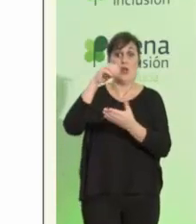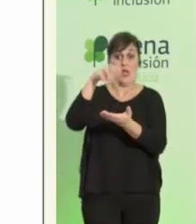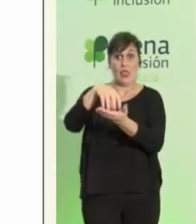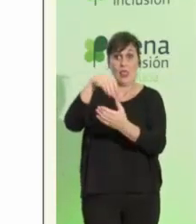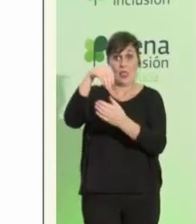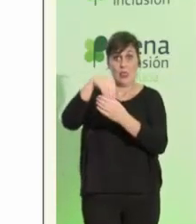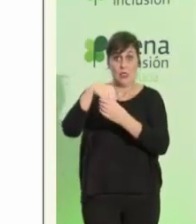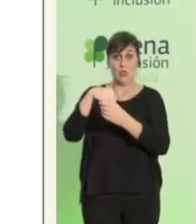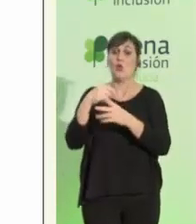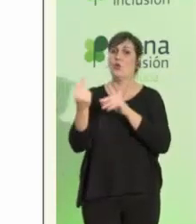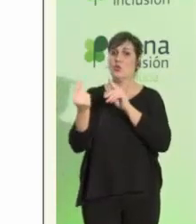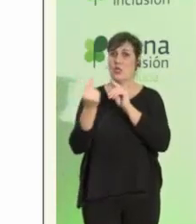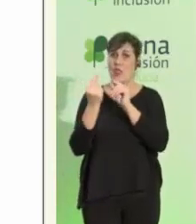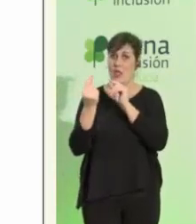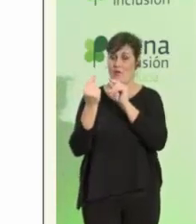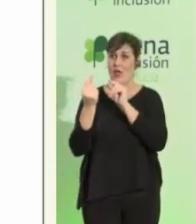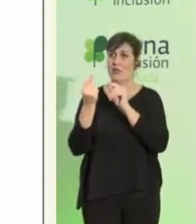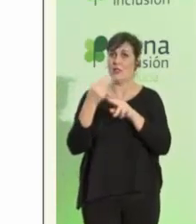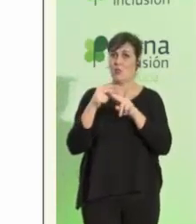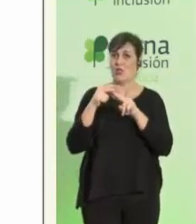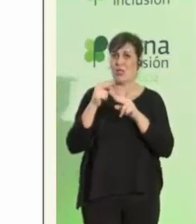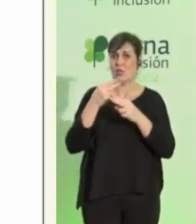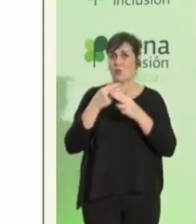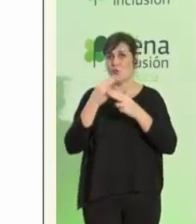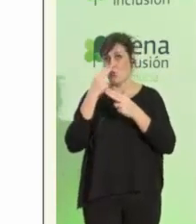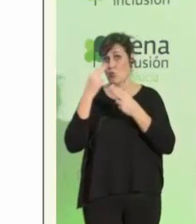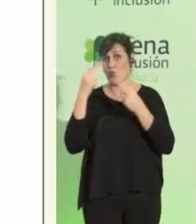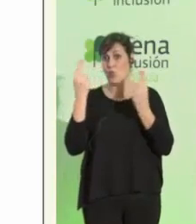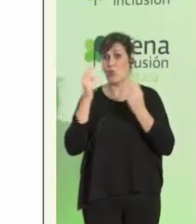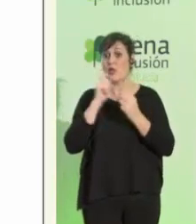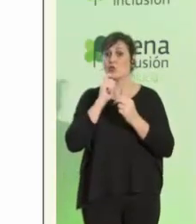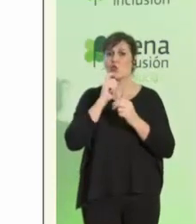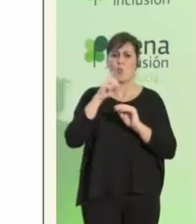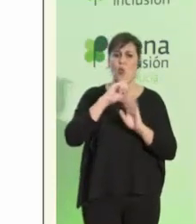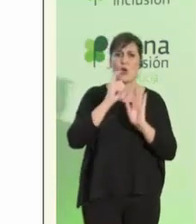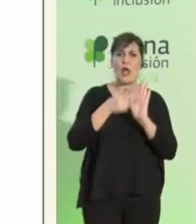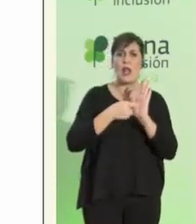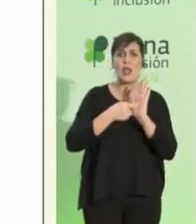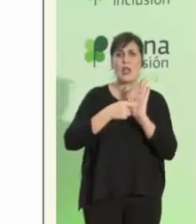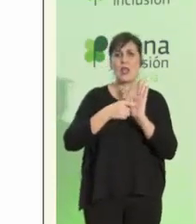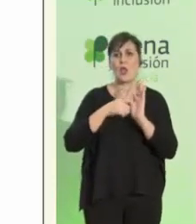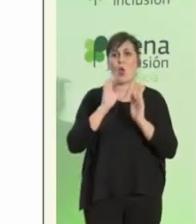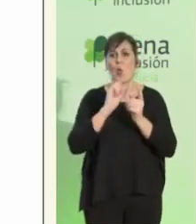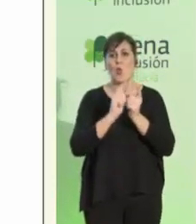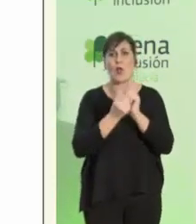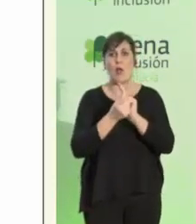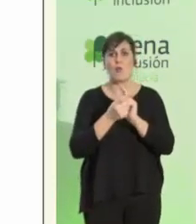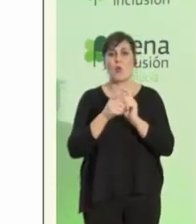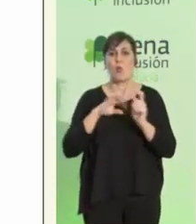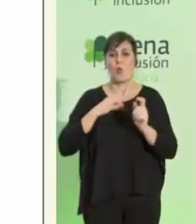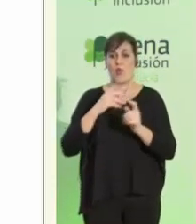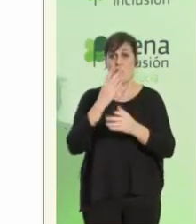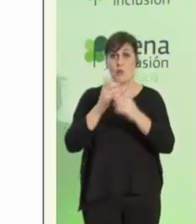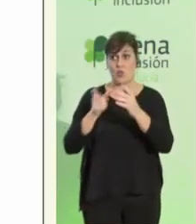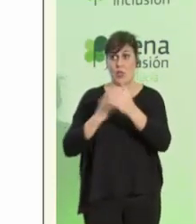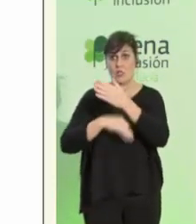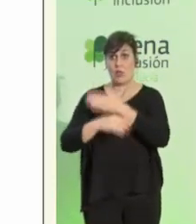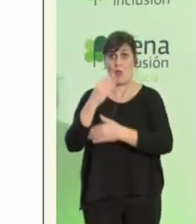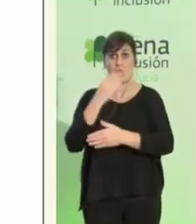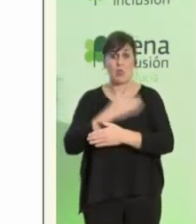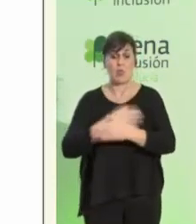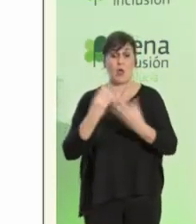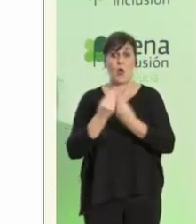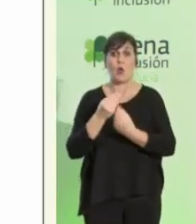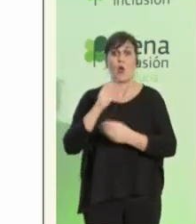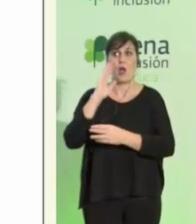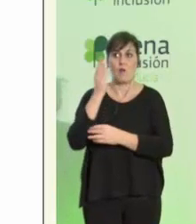políticas públicas, cómo una ley o un cambio puede afectar a las personas discapacitadas. Y además de eso, tenemos